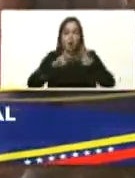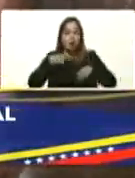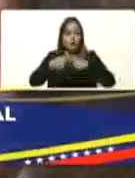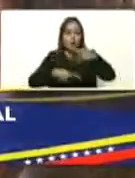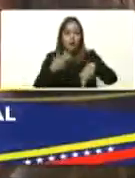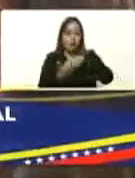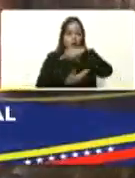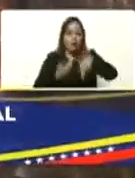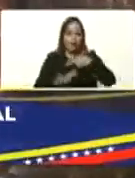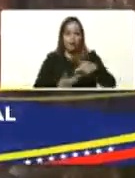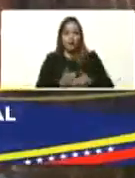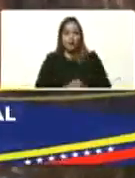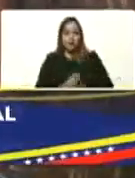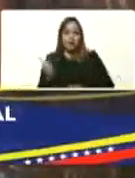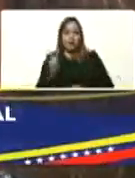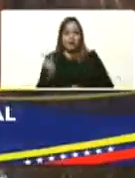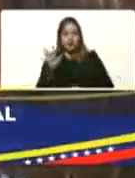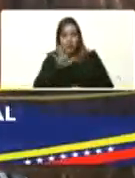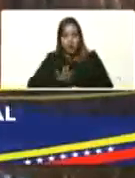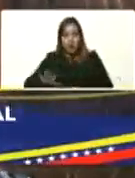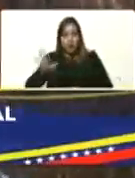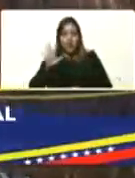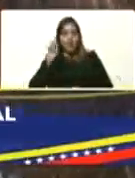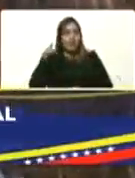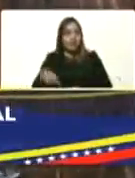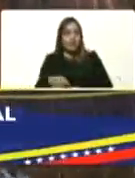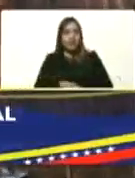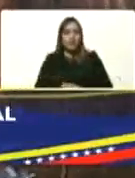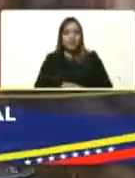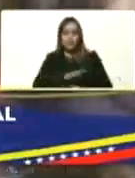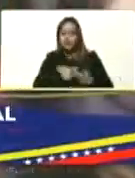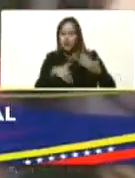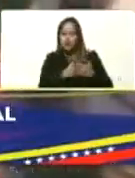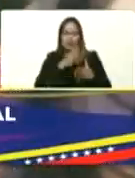procesos revolucionarios de Venezuela y del continente.